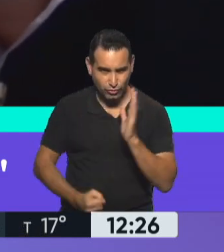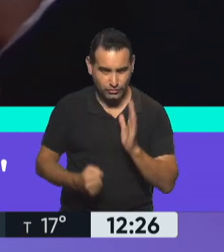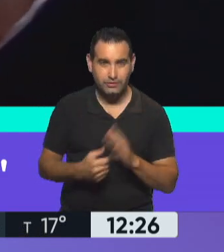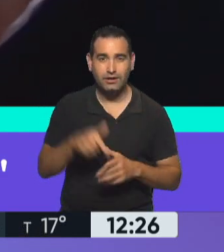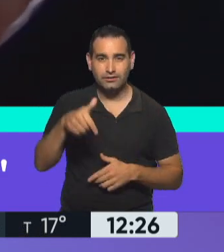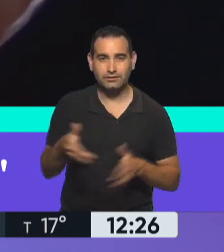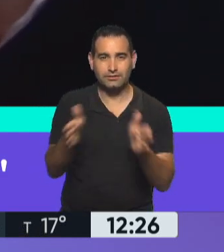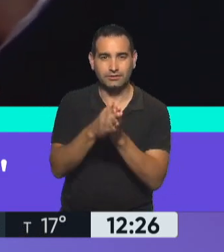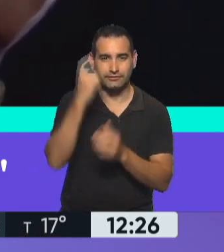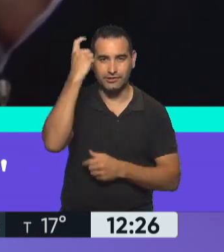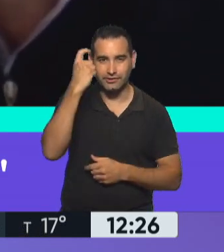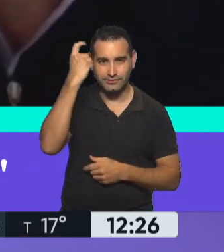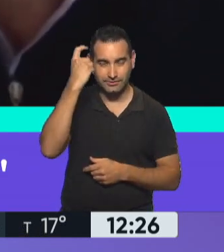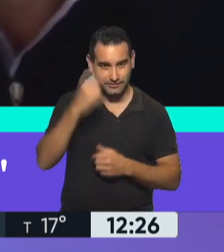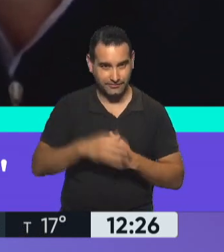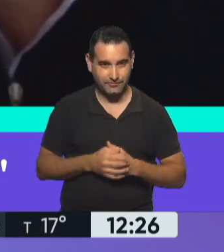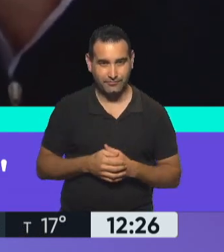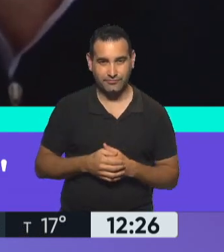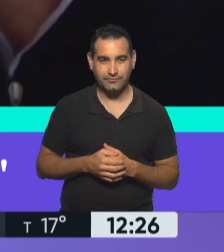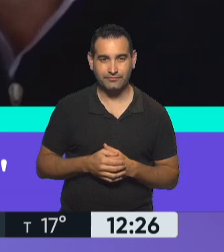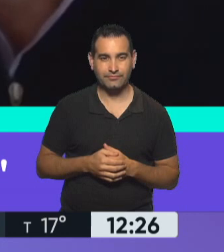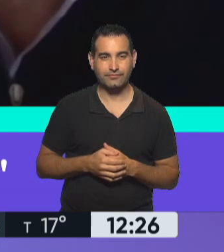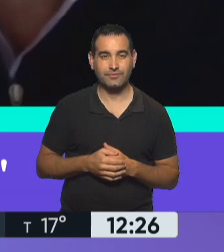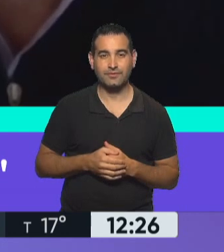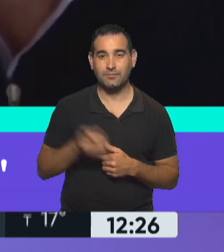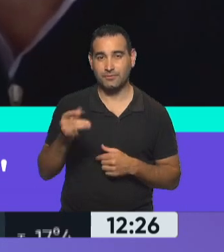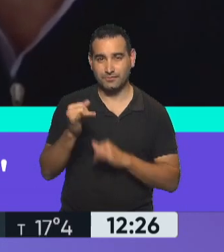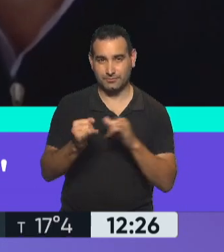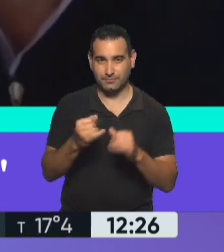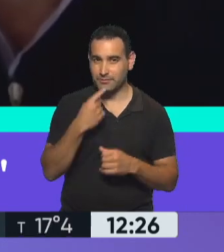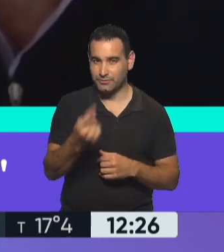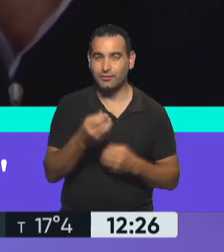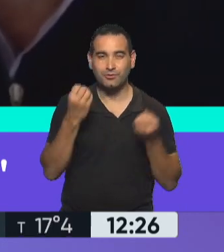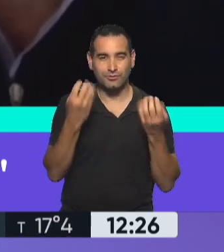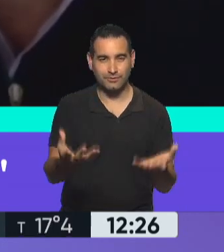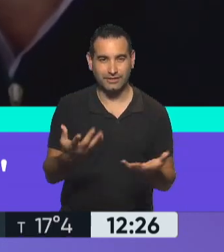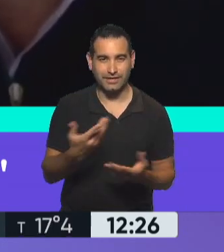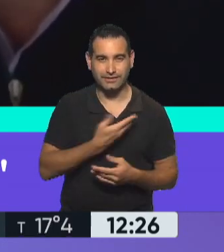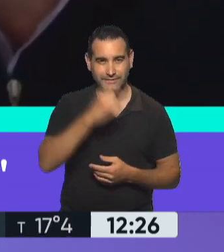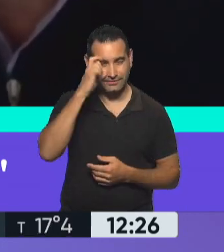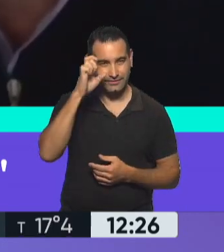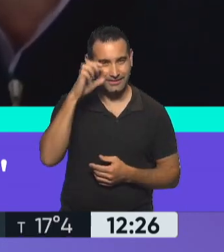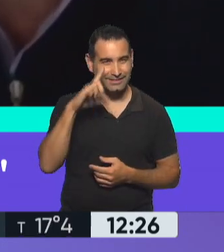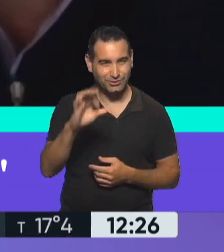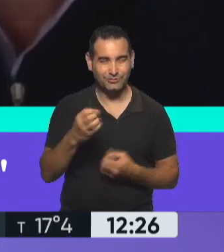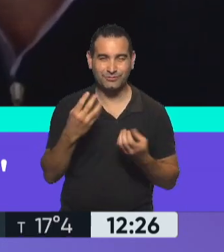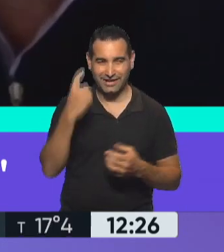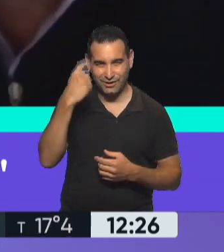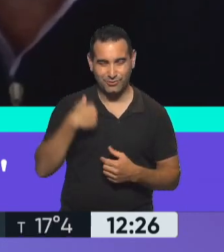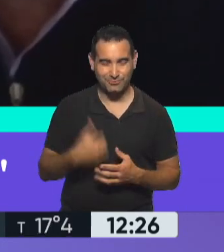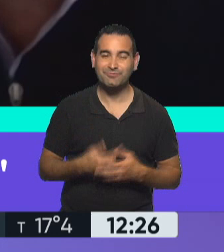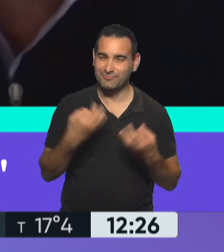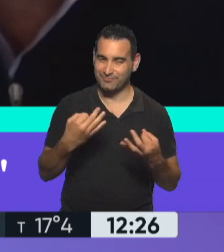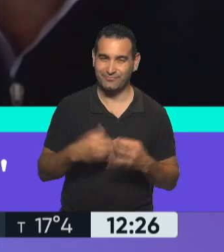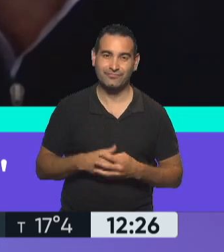nosotros también Raúl de la Torre para precisamente hacerte una consulta. ¿cómo te va, Federico? Y sí, Hola Raúl, ¿cómo estás?